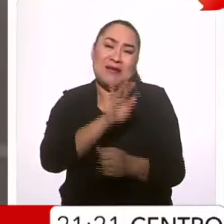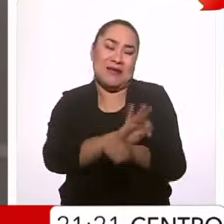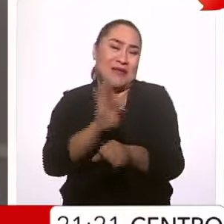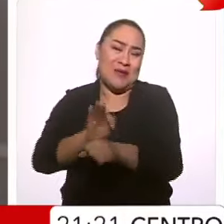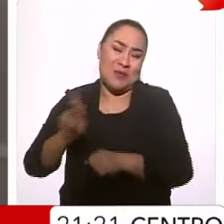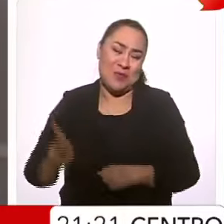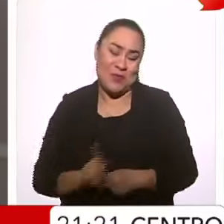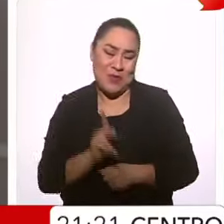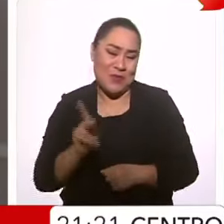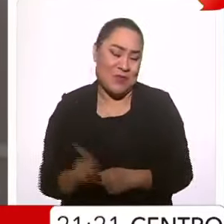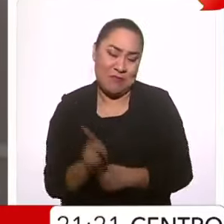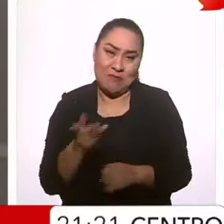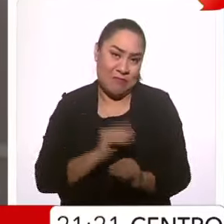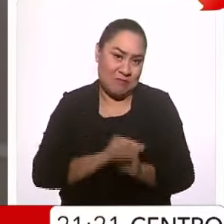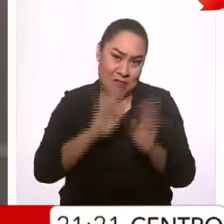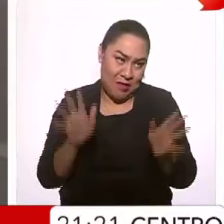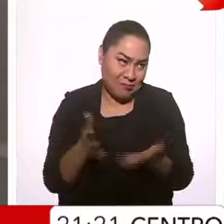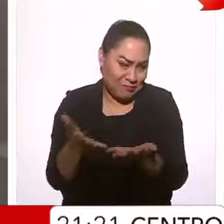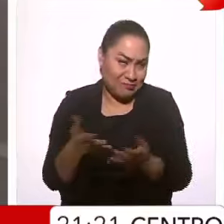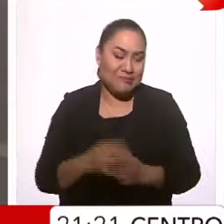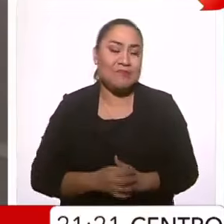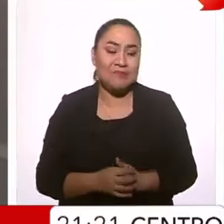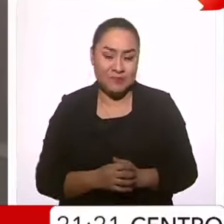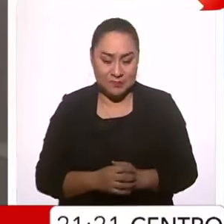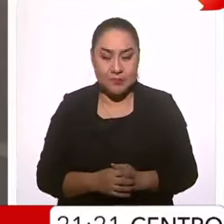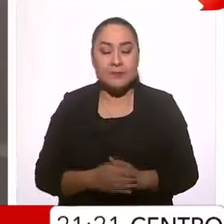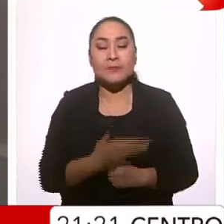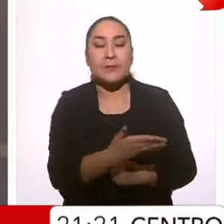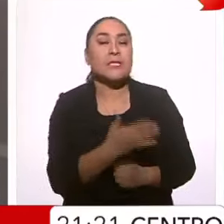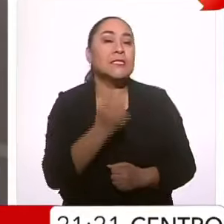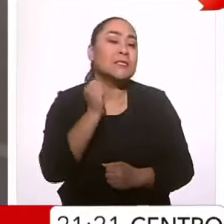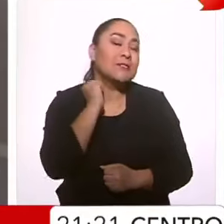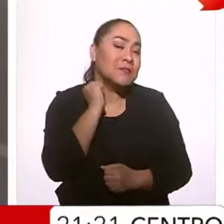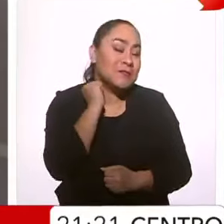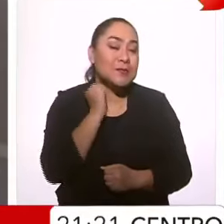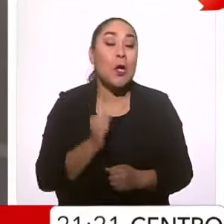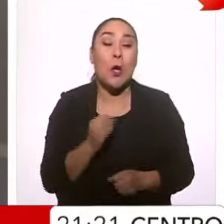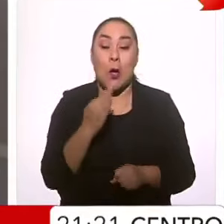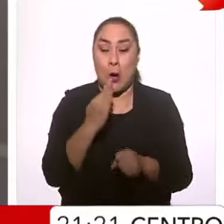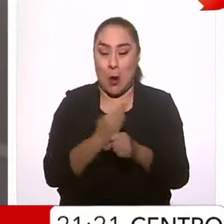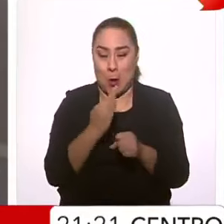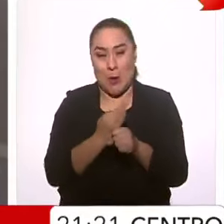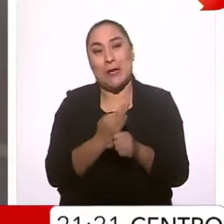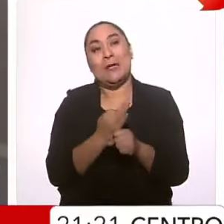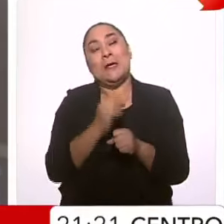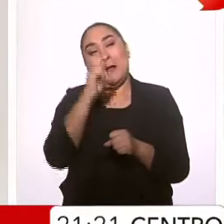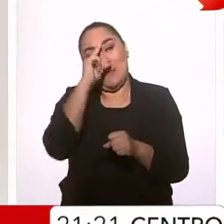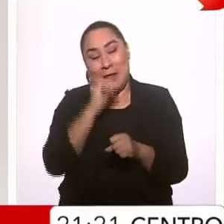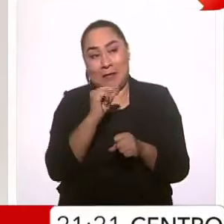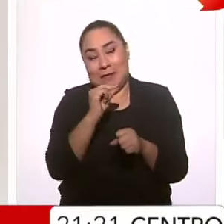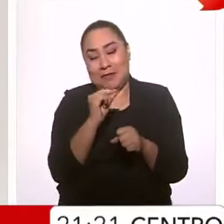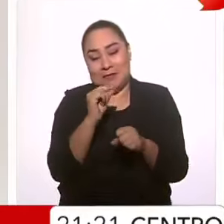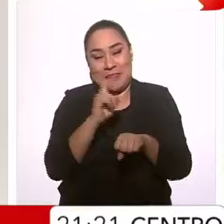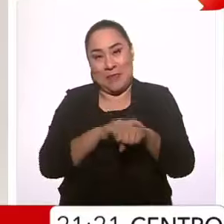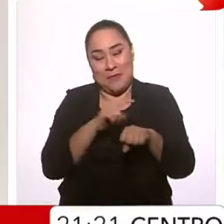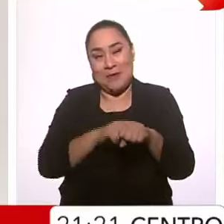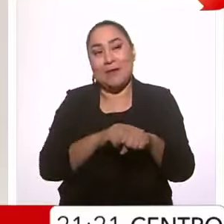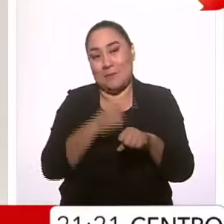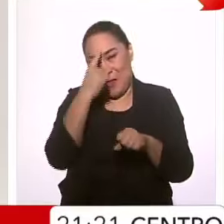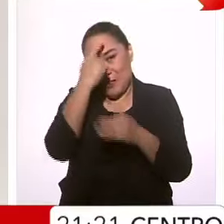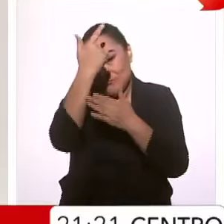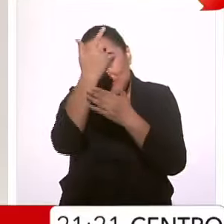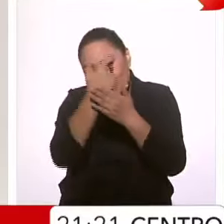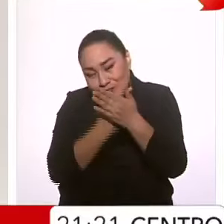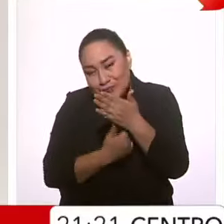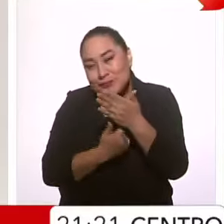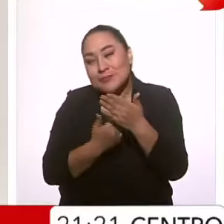acaba esa estrategia electoral que dicen. Así es. Senadora, desde luego no nos da tiempo de discutir todas las